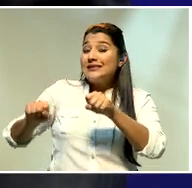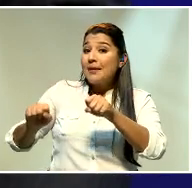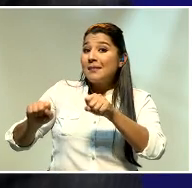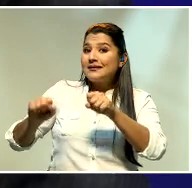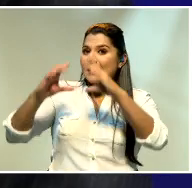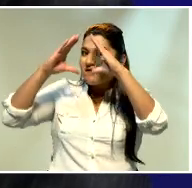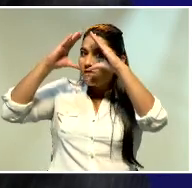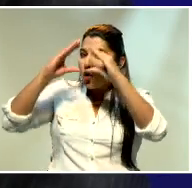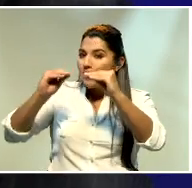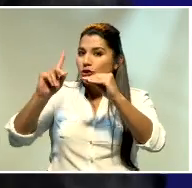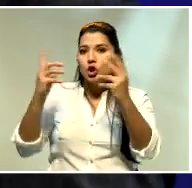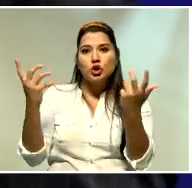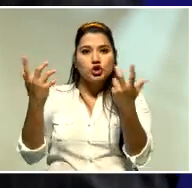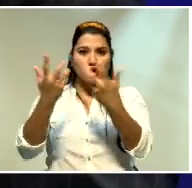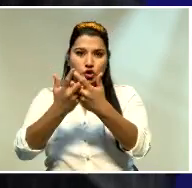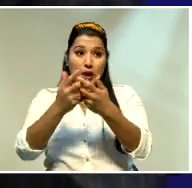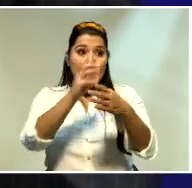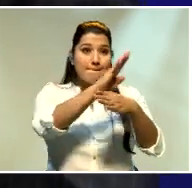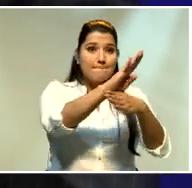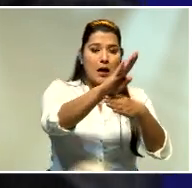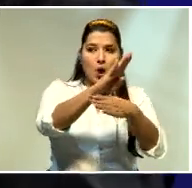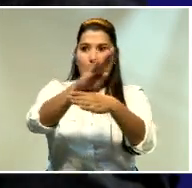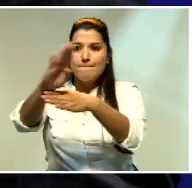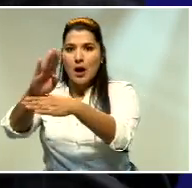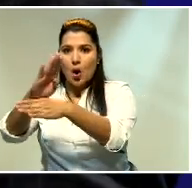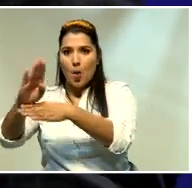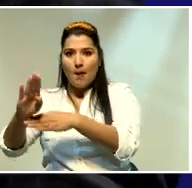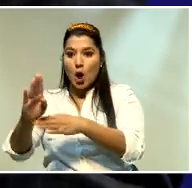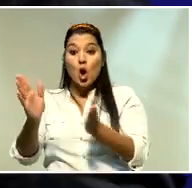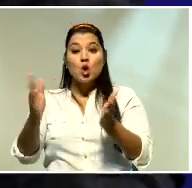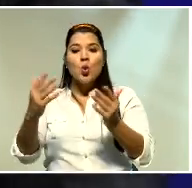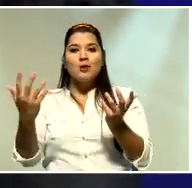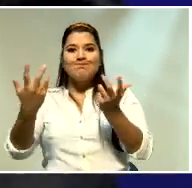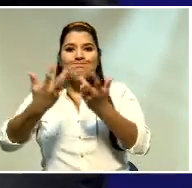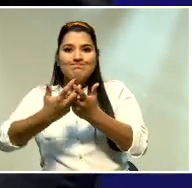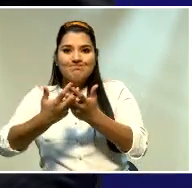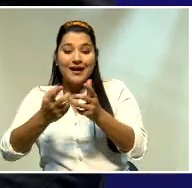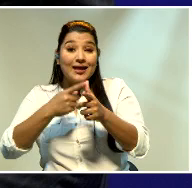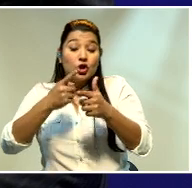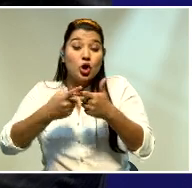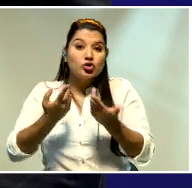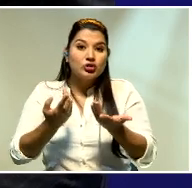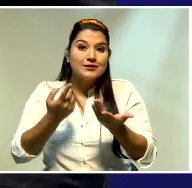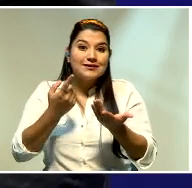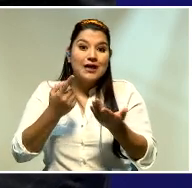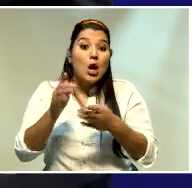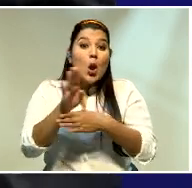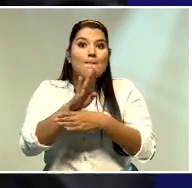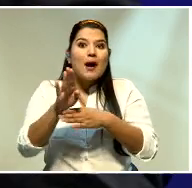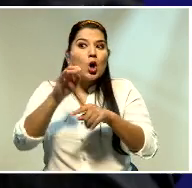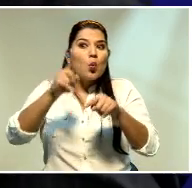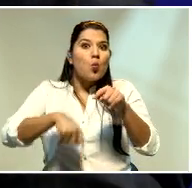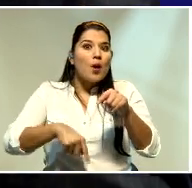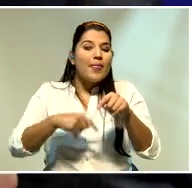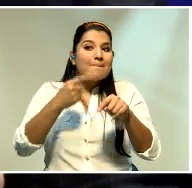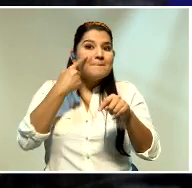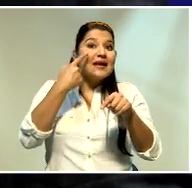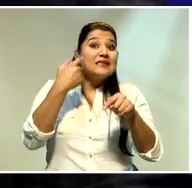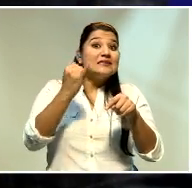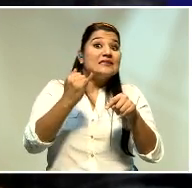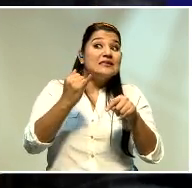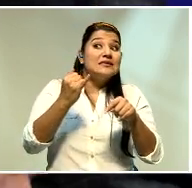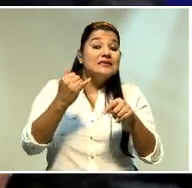y eso es un proyecto de ley que pusimos. Entonces los bancos no ven, por ejemplo, las casas de crédito o las que